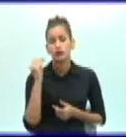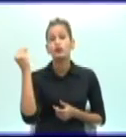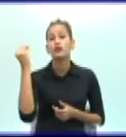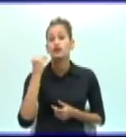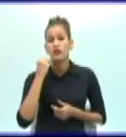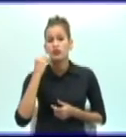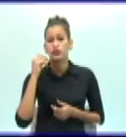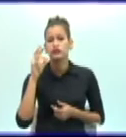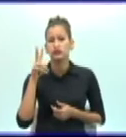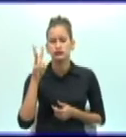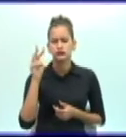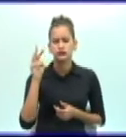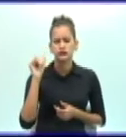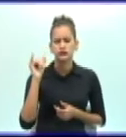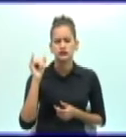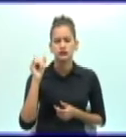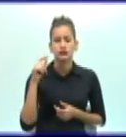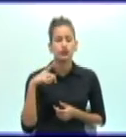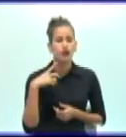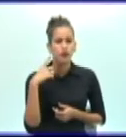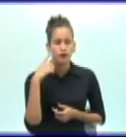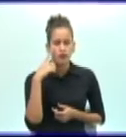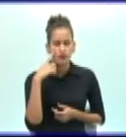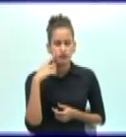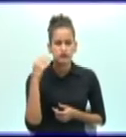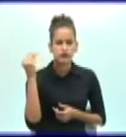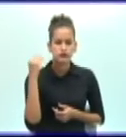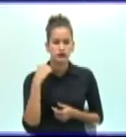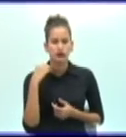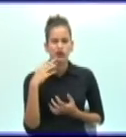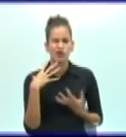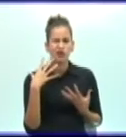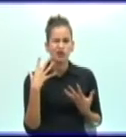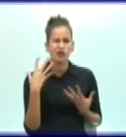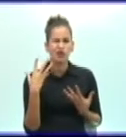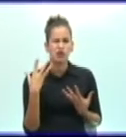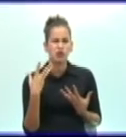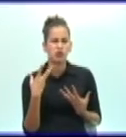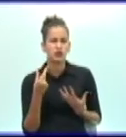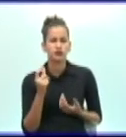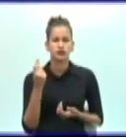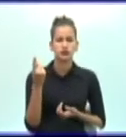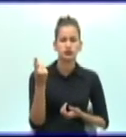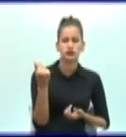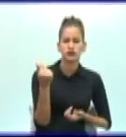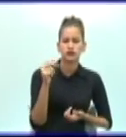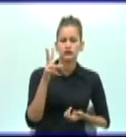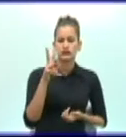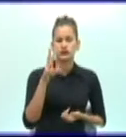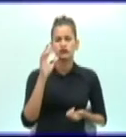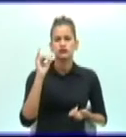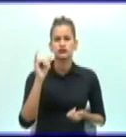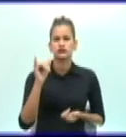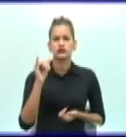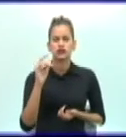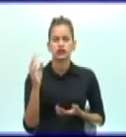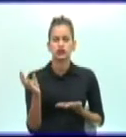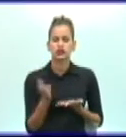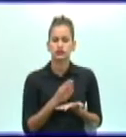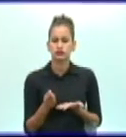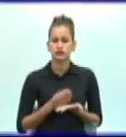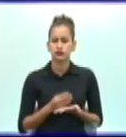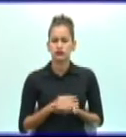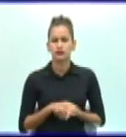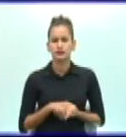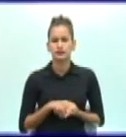averiguar es cuánto costarán 36 libretas. Si aumenta la cantidad de libretas, ¿qué ocurrirá con